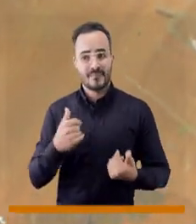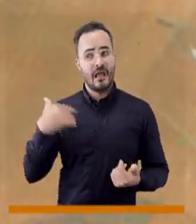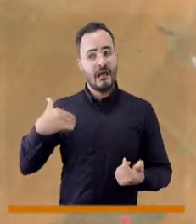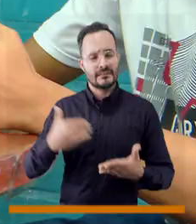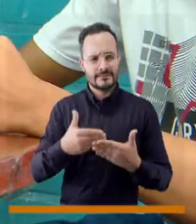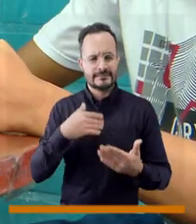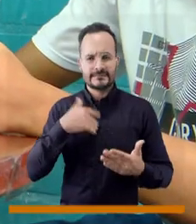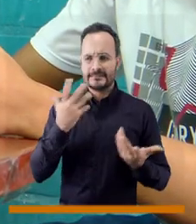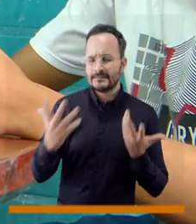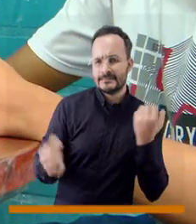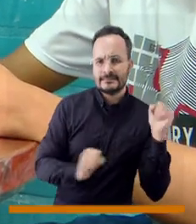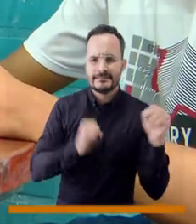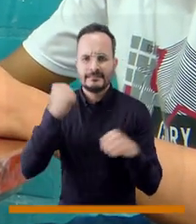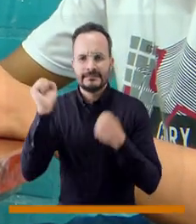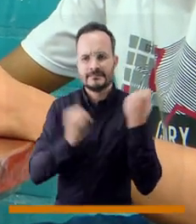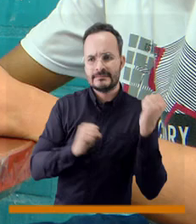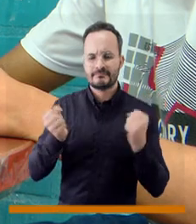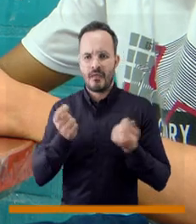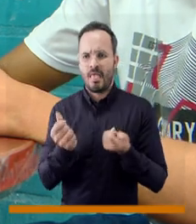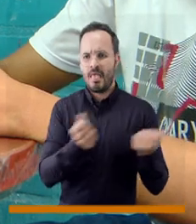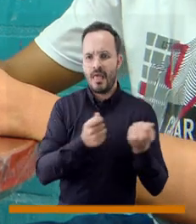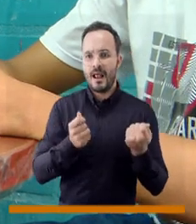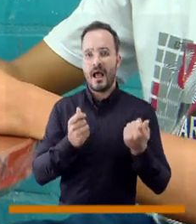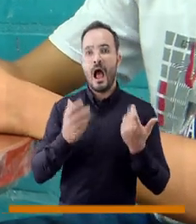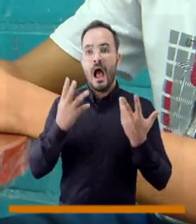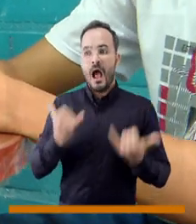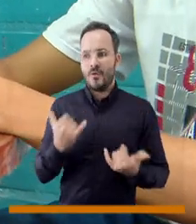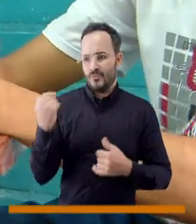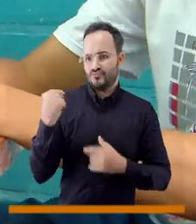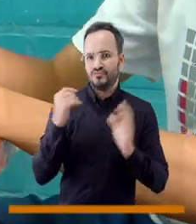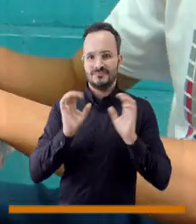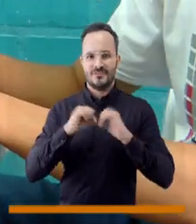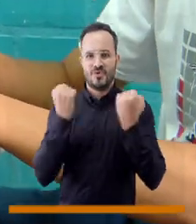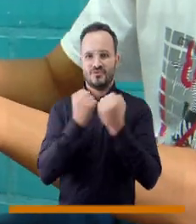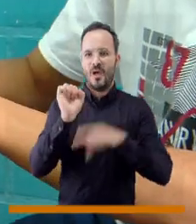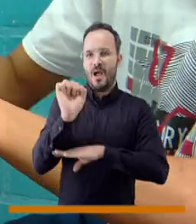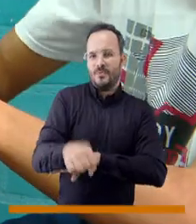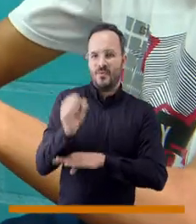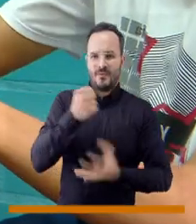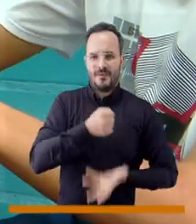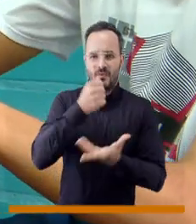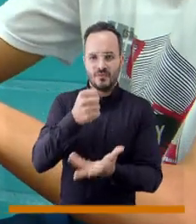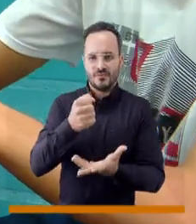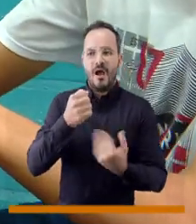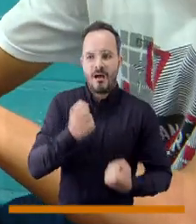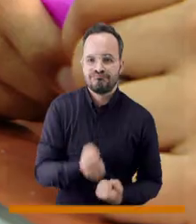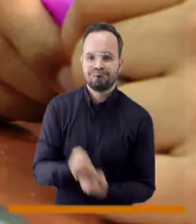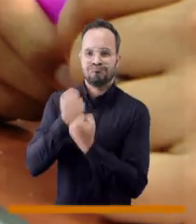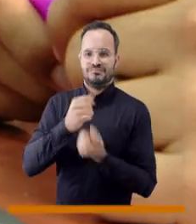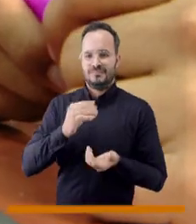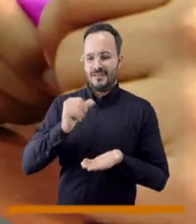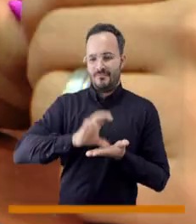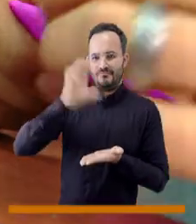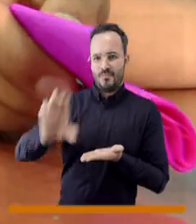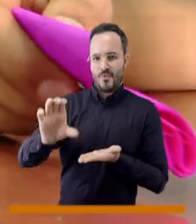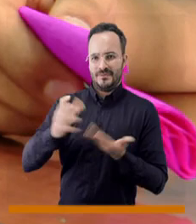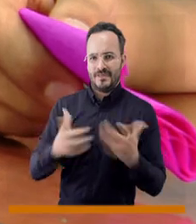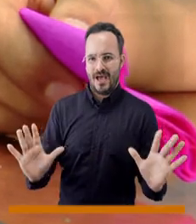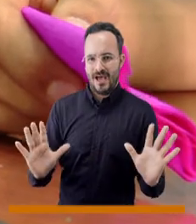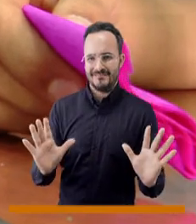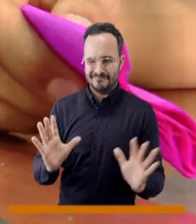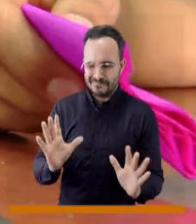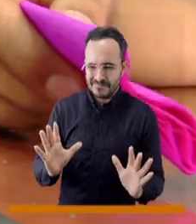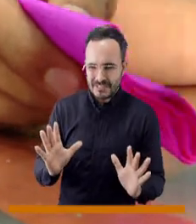estaban desfinanciados y que gracias al superávit aprobado en el Consejo de la Ciudad, pues lograron ser reforzados. Es también la